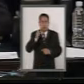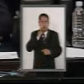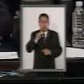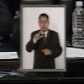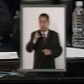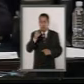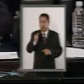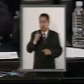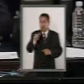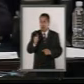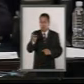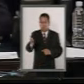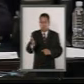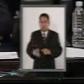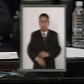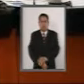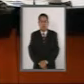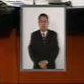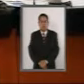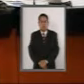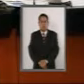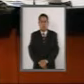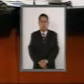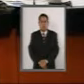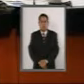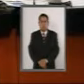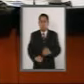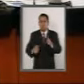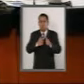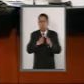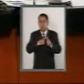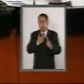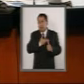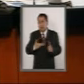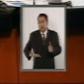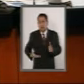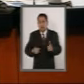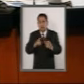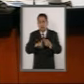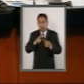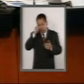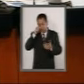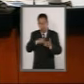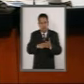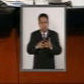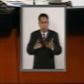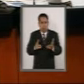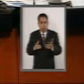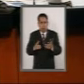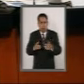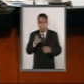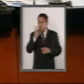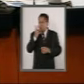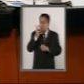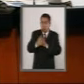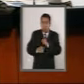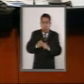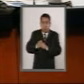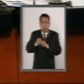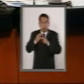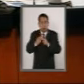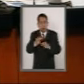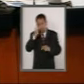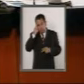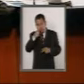De la senadora Laida Sansores. En primer lugar, presidente, creo que han tenido 4 años para